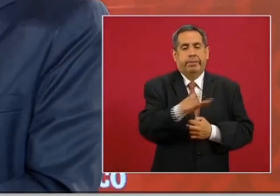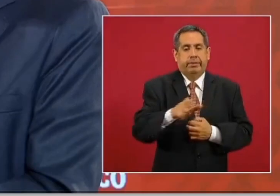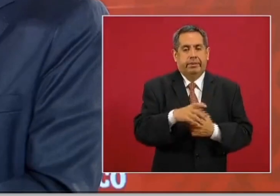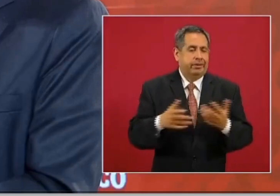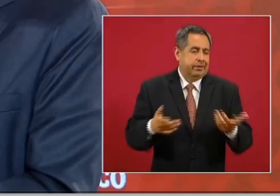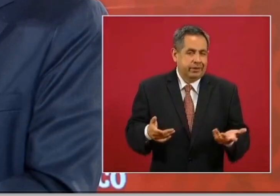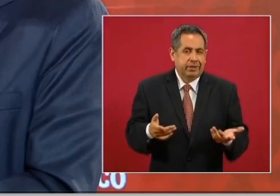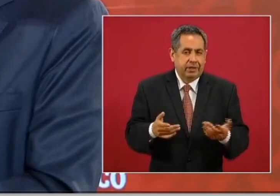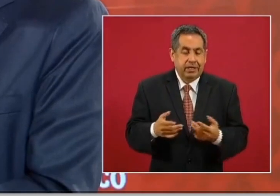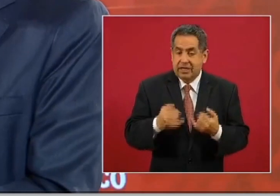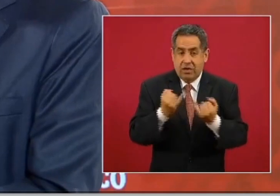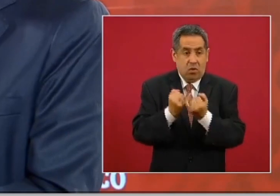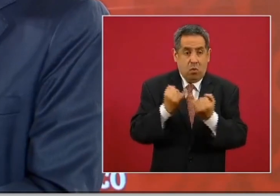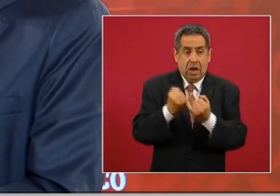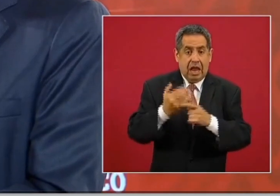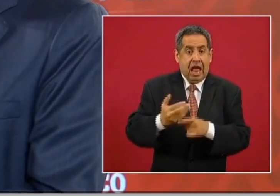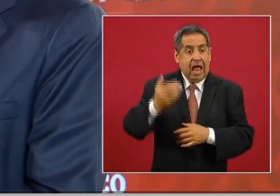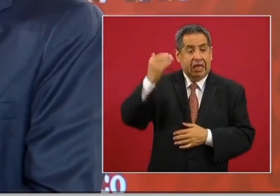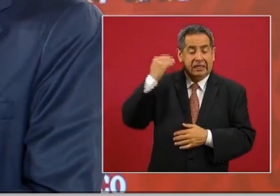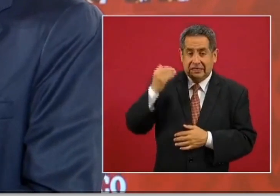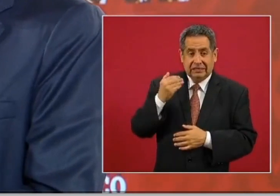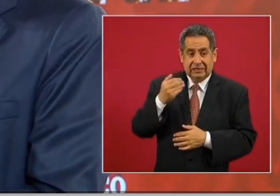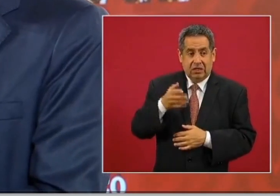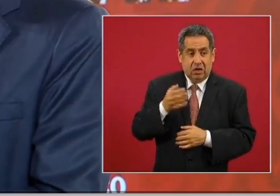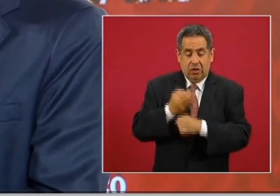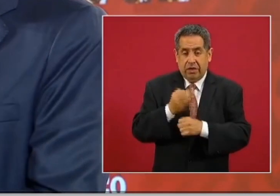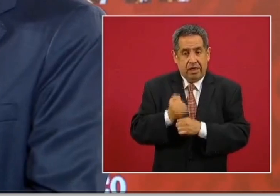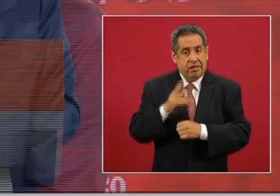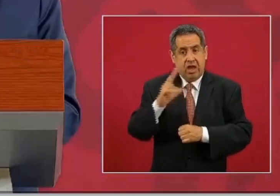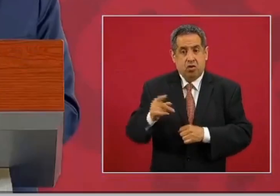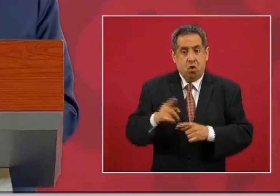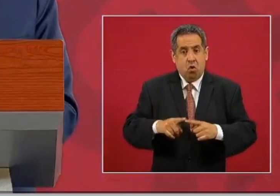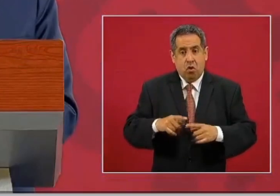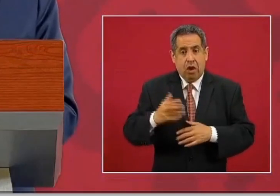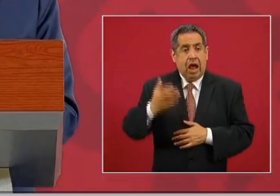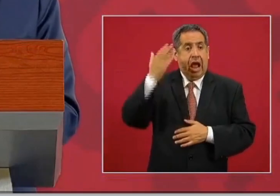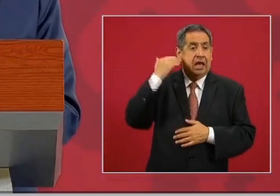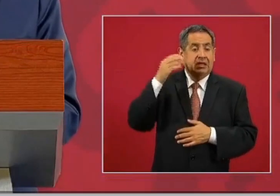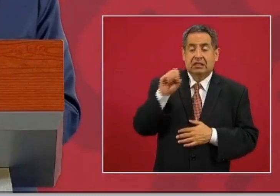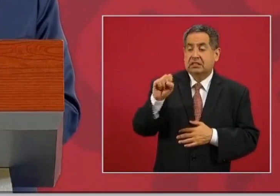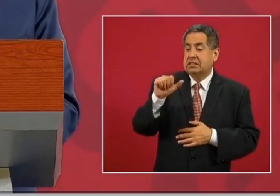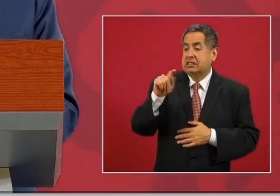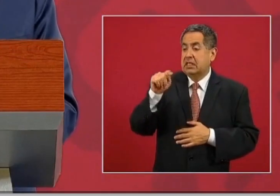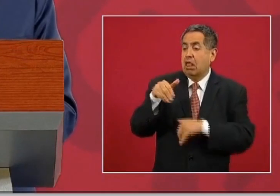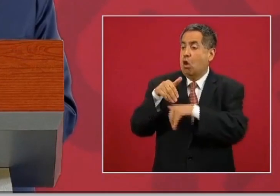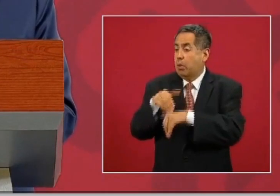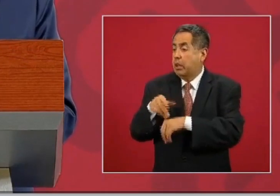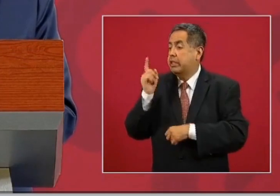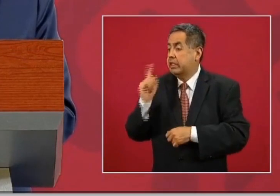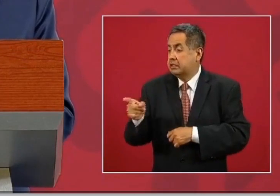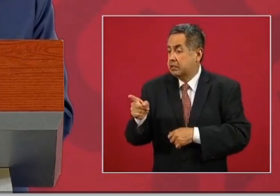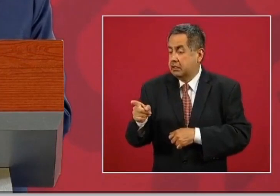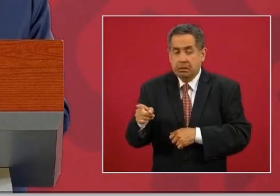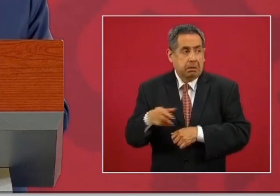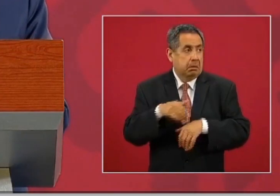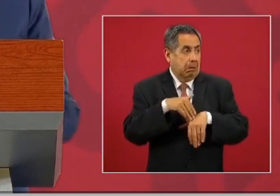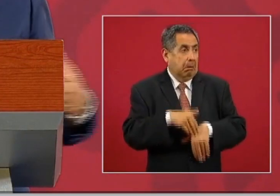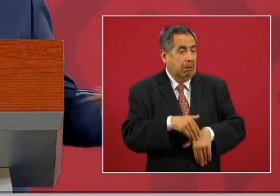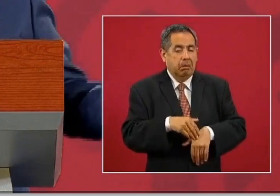porque entre más se enredan las cosas, pues más ganan ellos. Es como los fiscalistas que les dicen